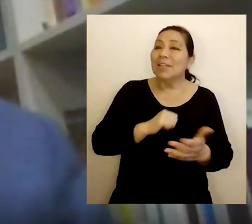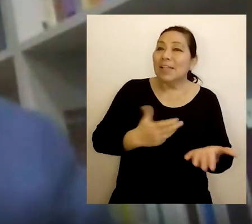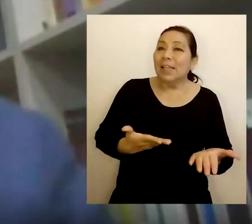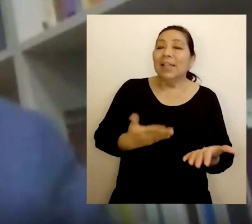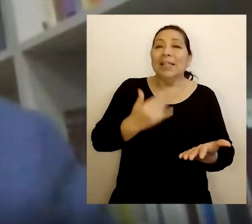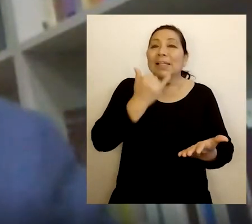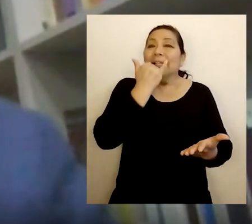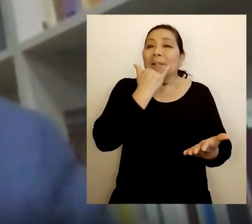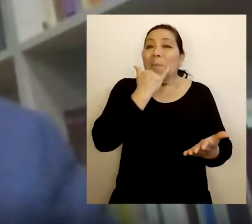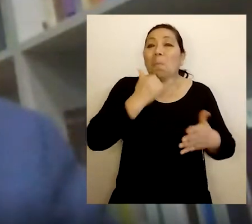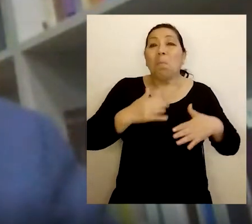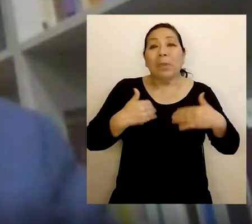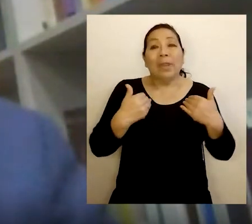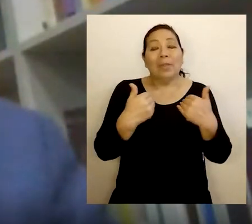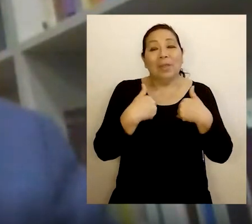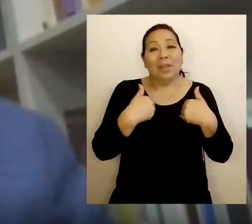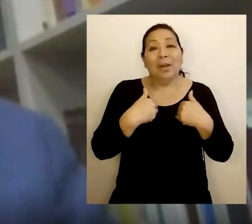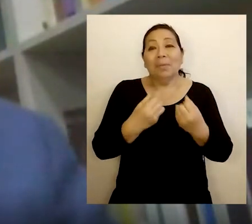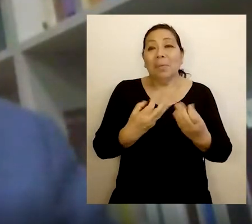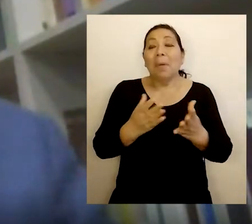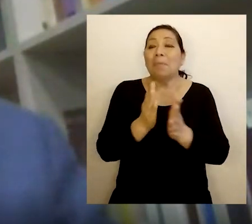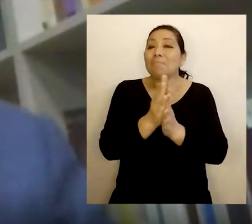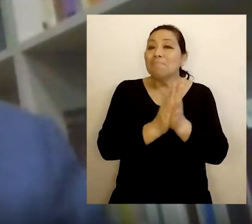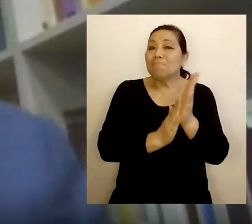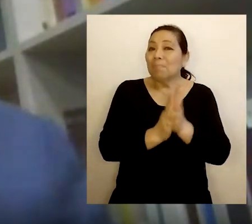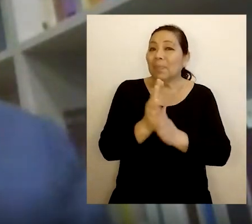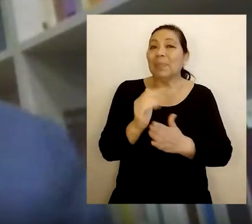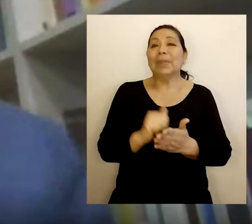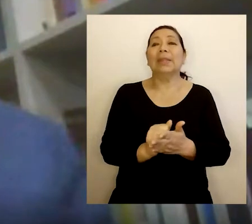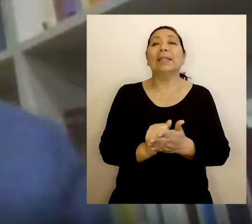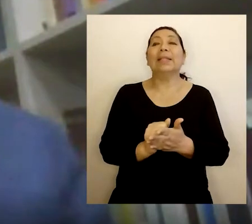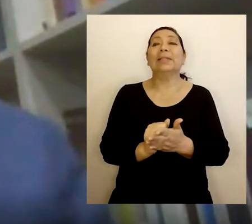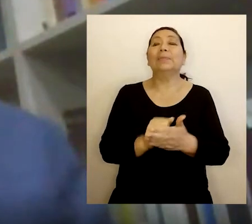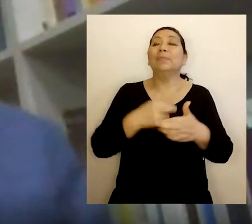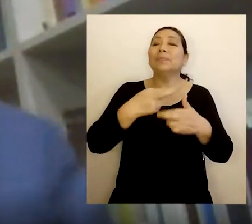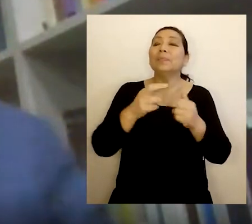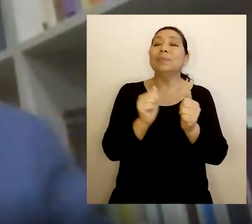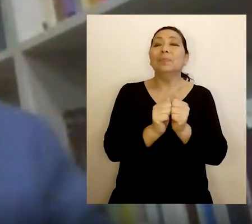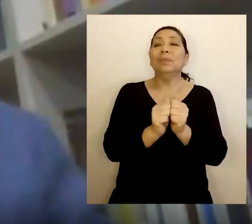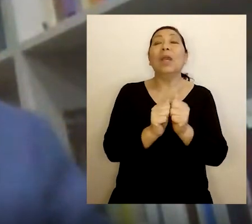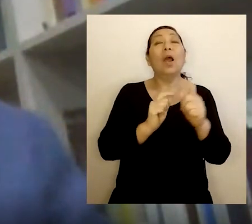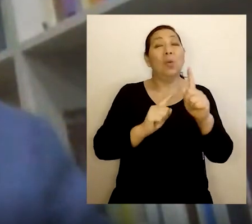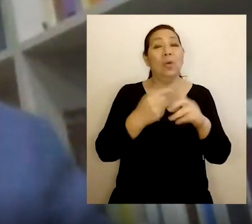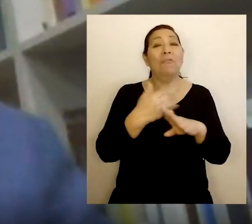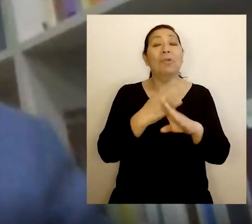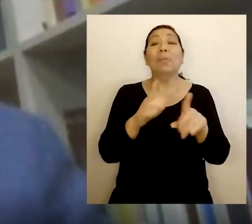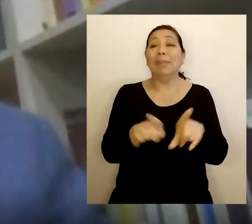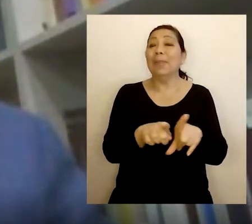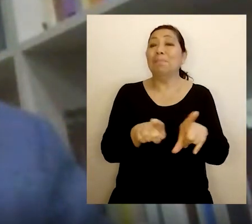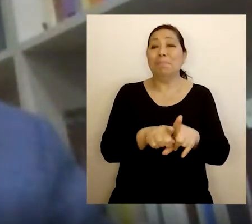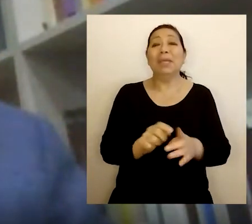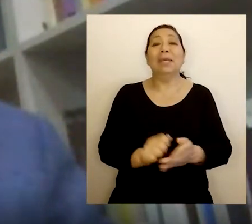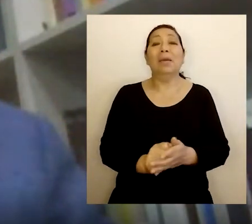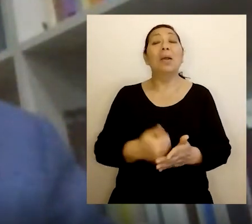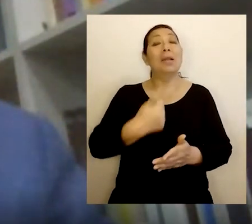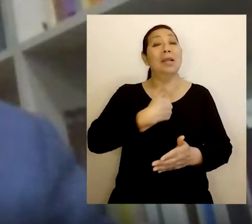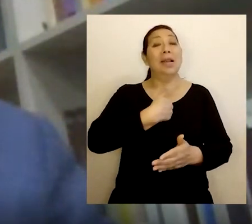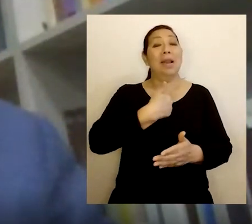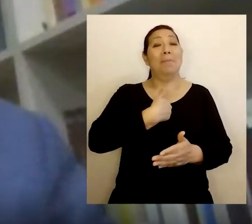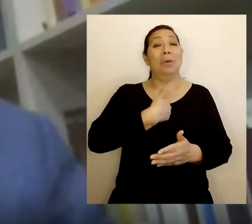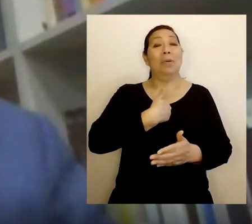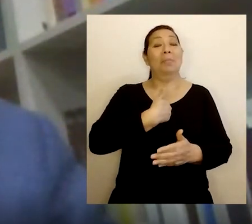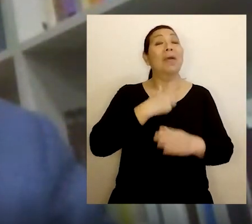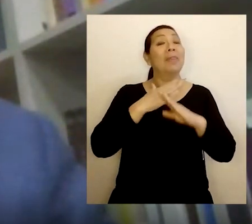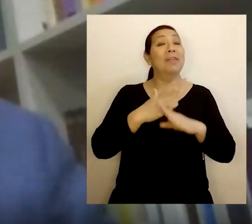los errores que pudiesen tomar tanto los las partes procesales o en algunos casos también la